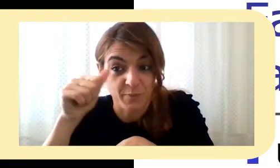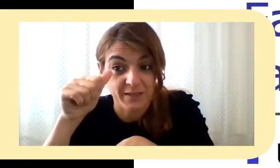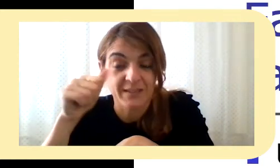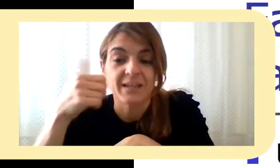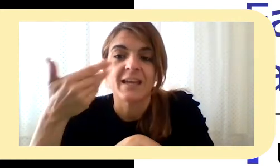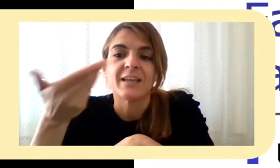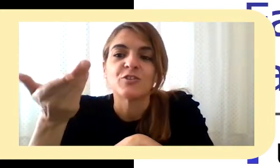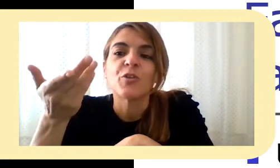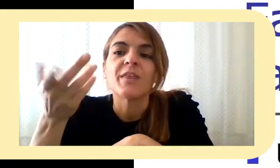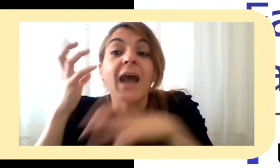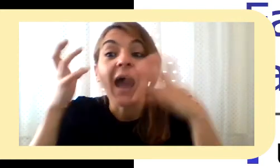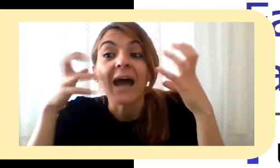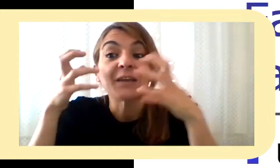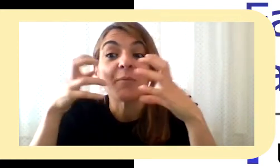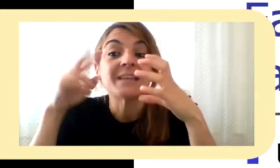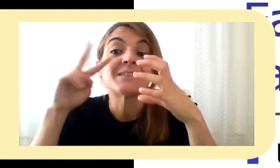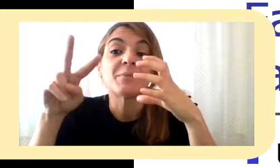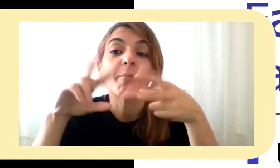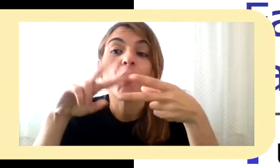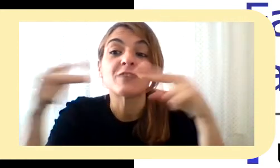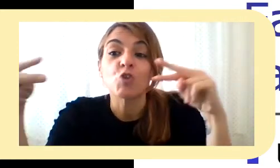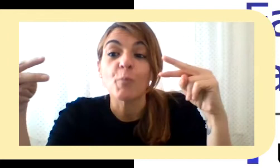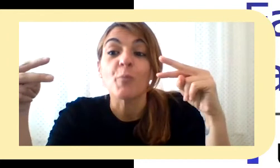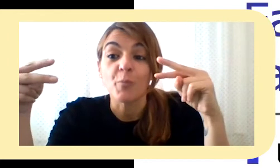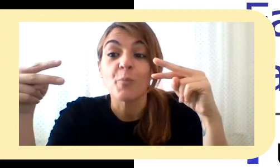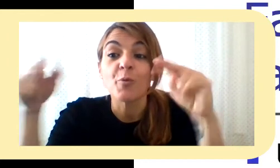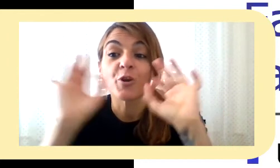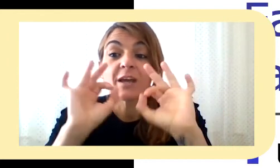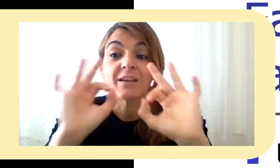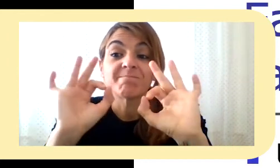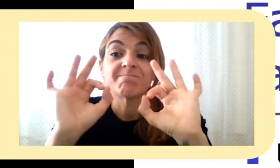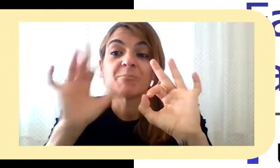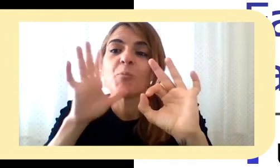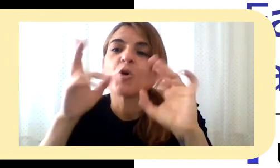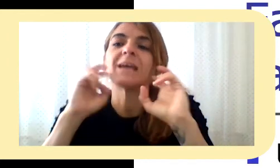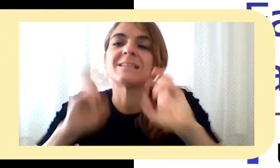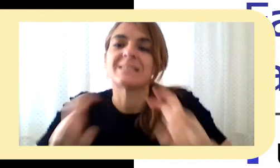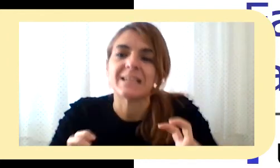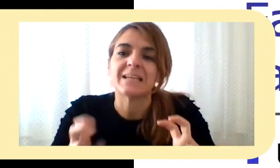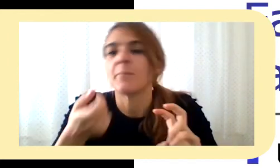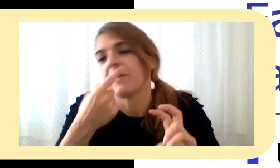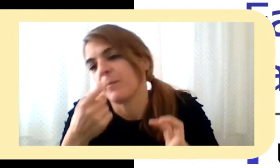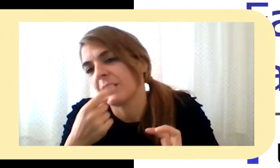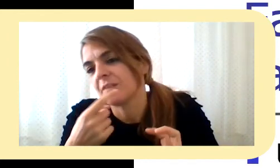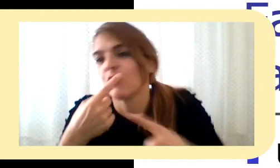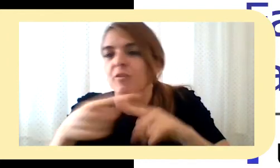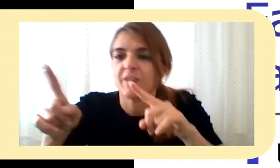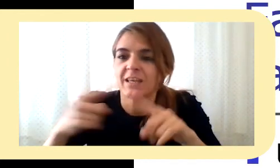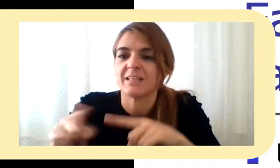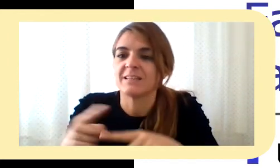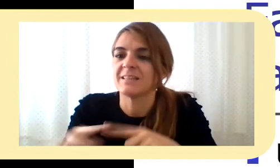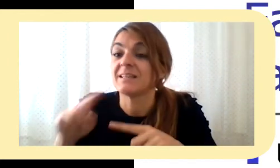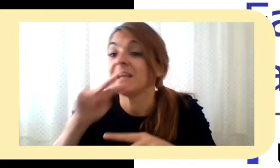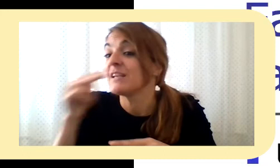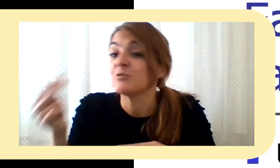hormonas que tienen en determinadas circunstancias por estrés, dándole un medicamento, dándole otro, y ha resultado que la variabilidad de los